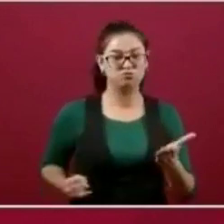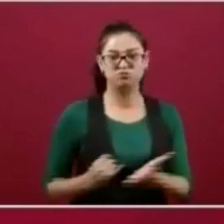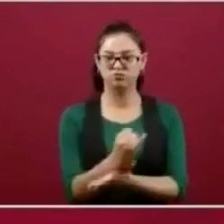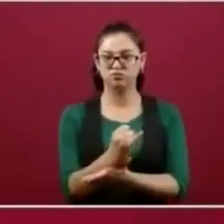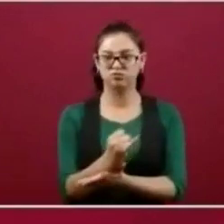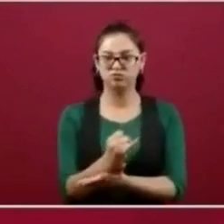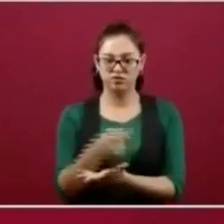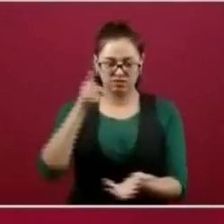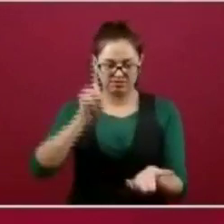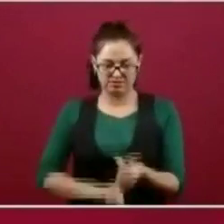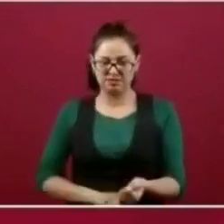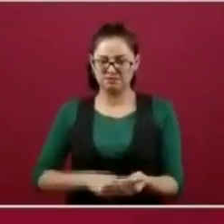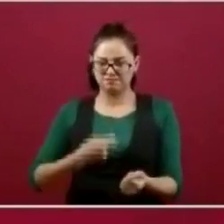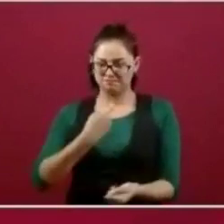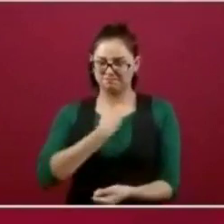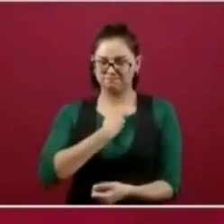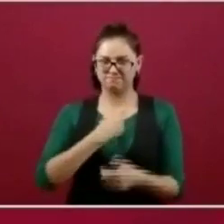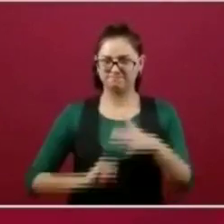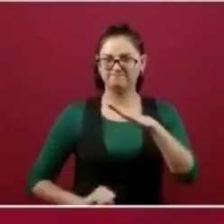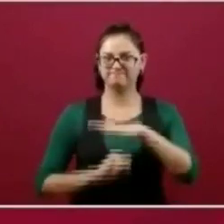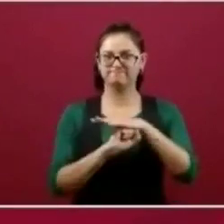es un principio.